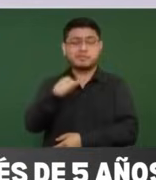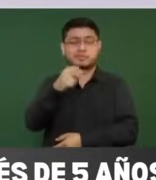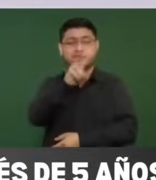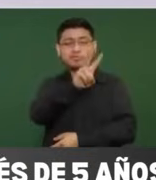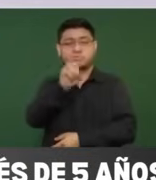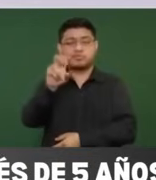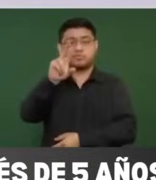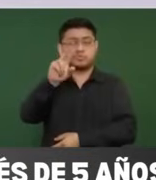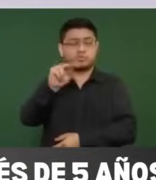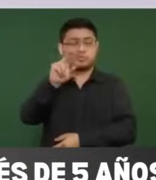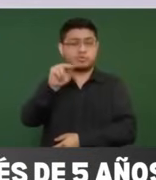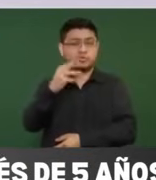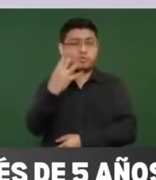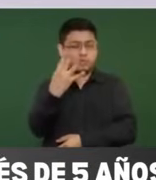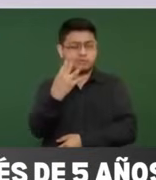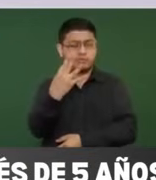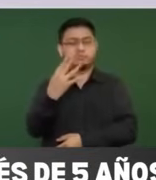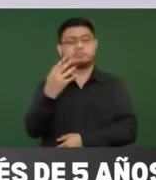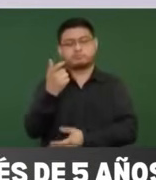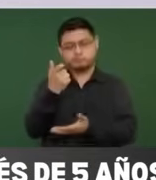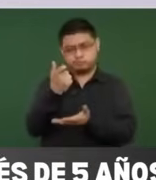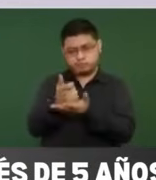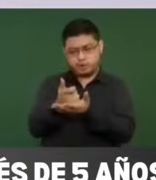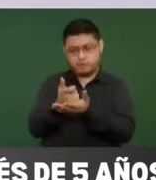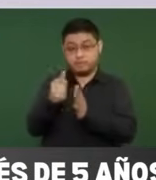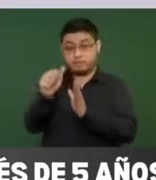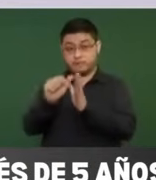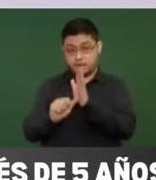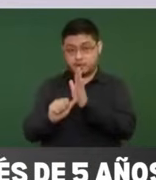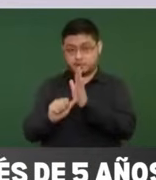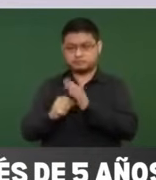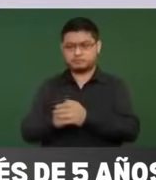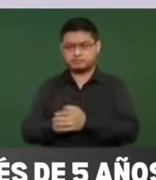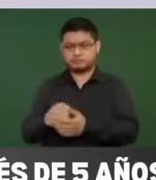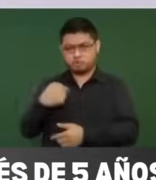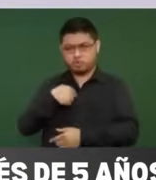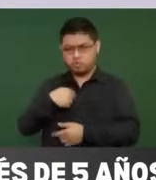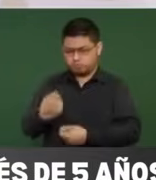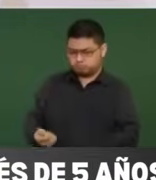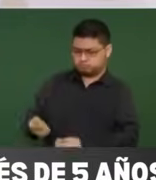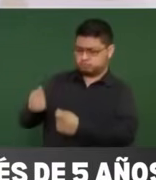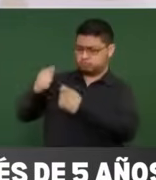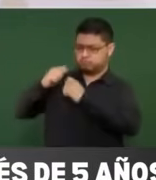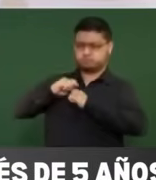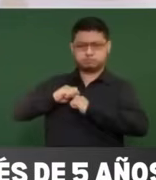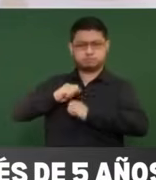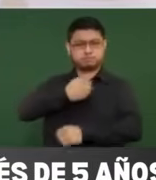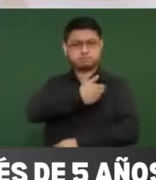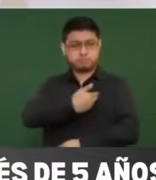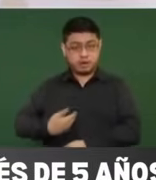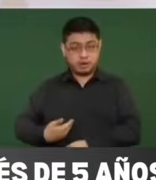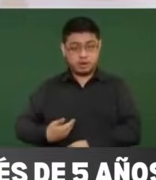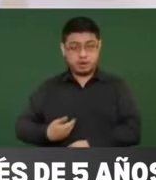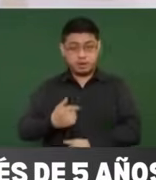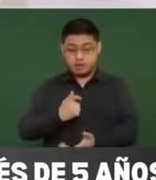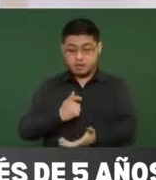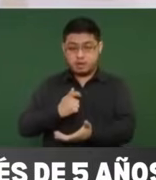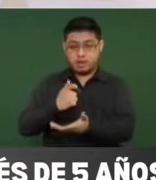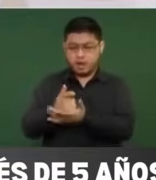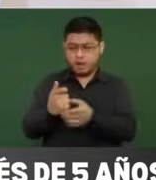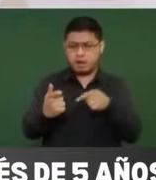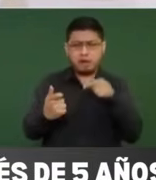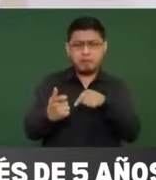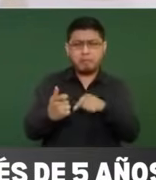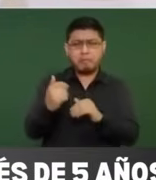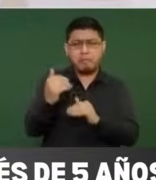16,284 pesos mensuales. Cuando llegamos a la presidencia, el salario mínimo